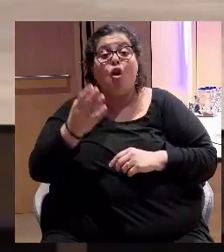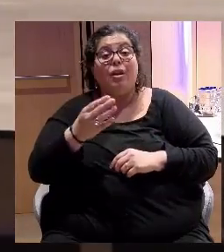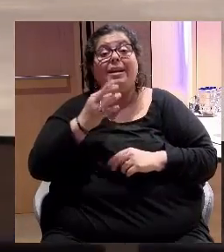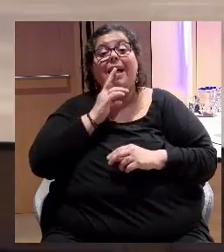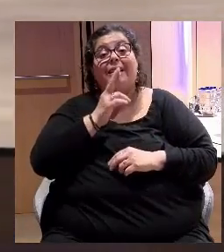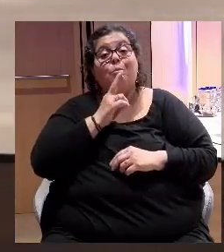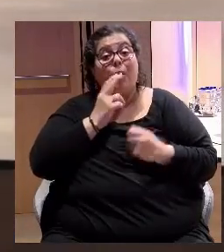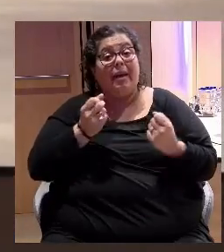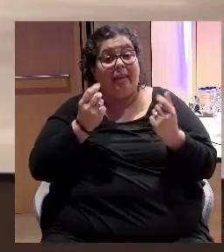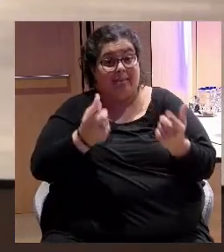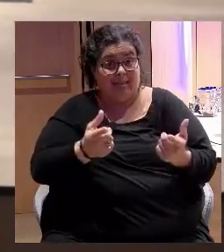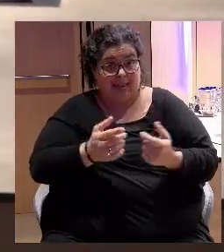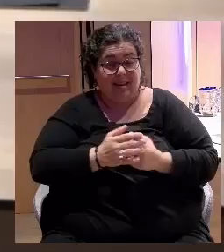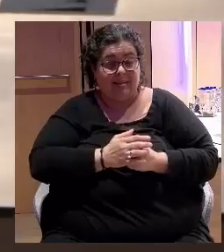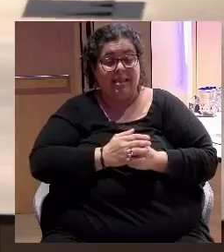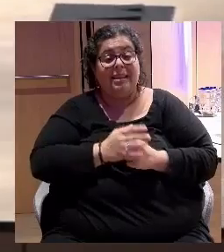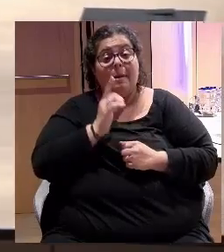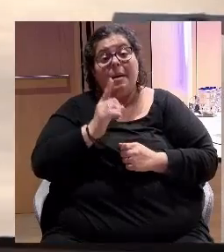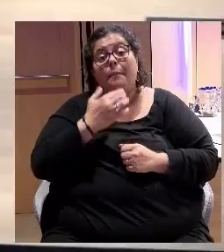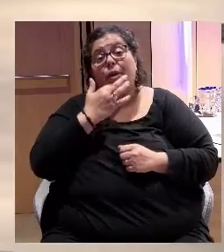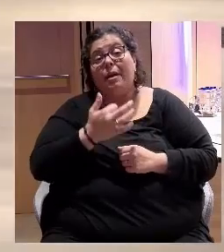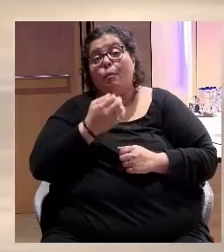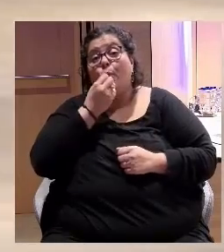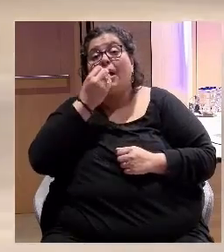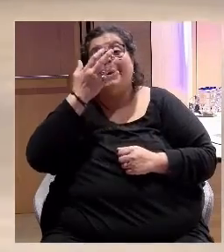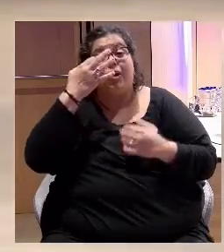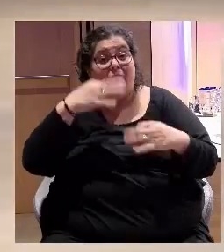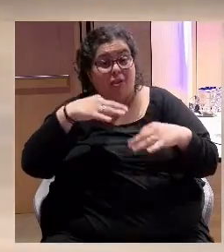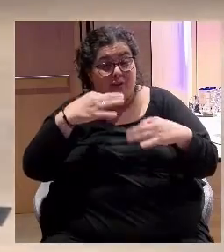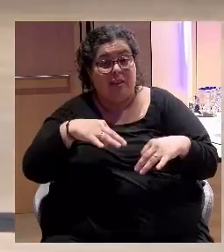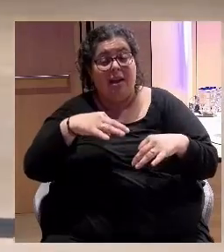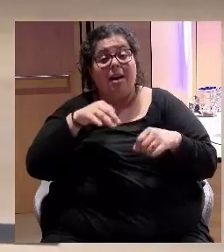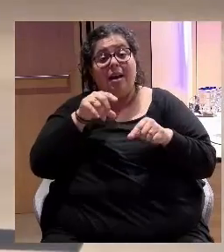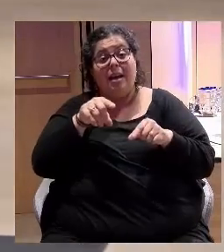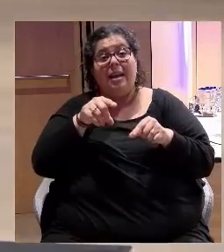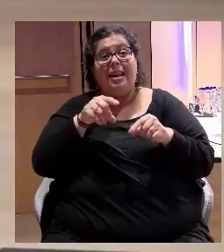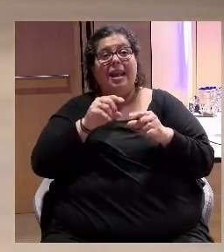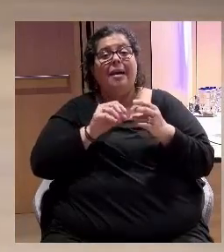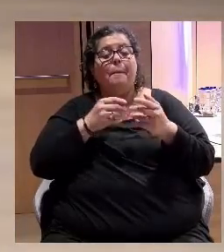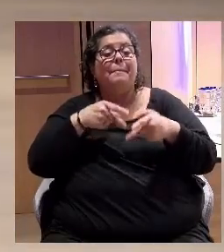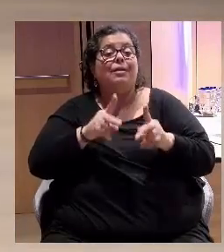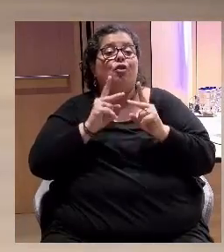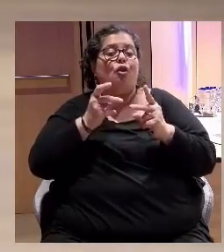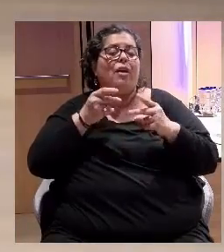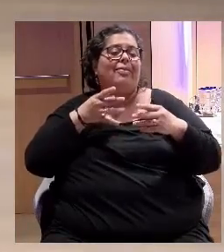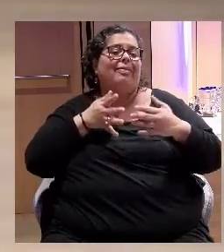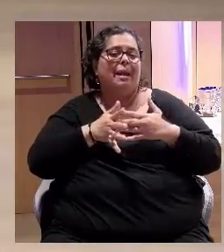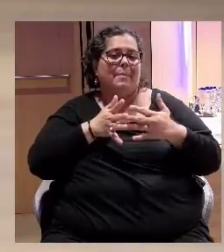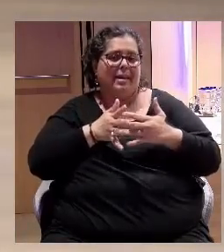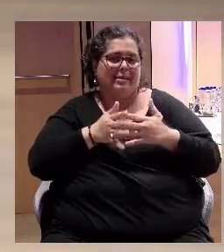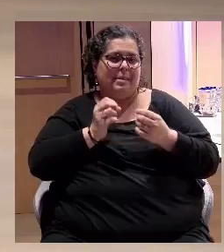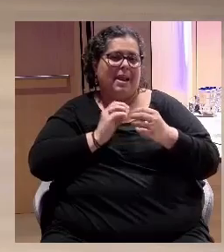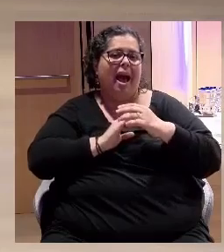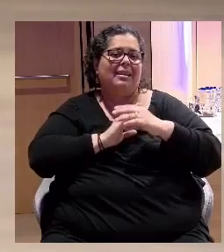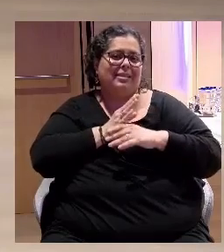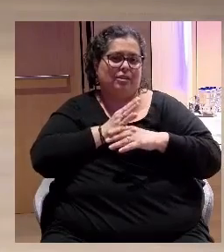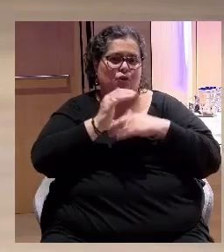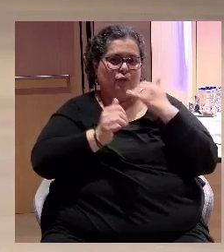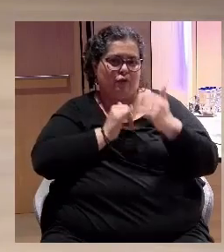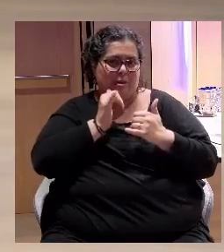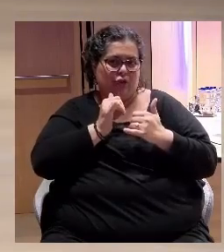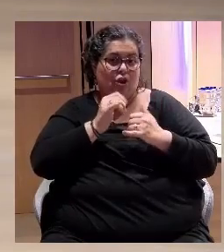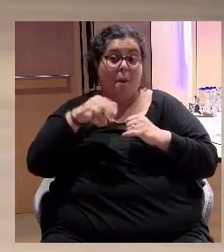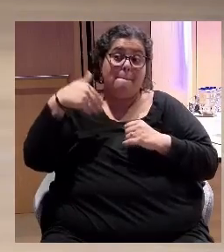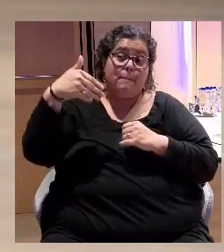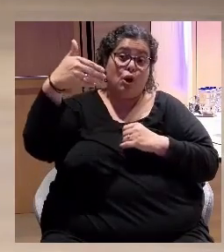porque sinceramente hayan mejorado en sus mecanismos de transparencia y de acceso. Pero bueno, es los próximos años, digamos, y